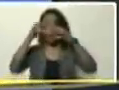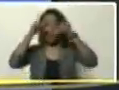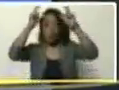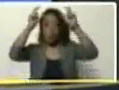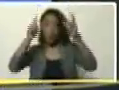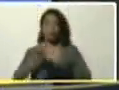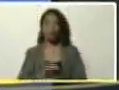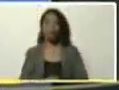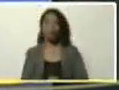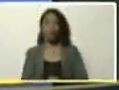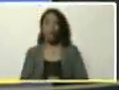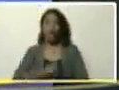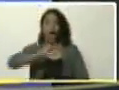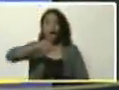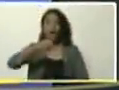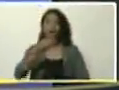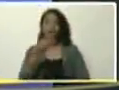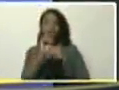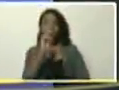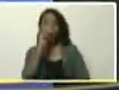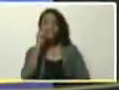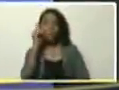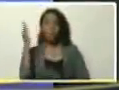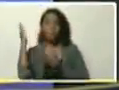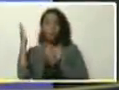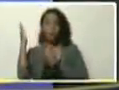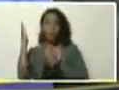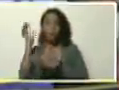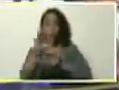a John Castro del municipio Burós,